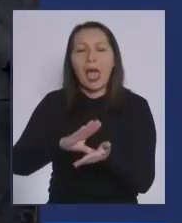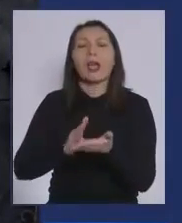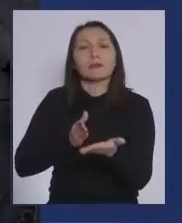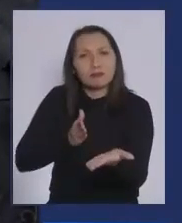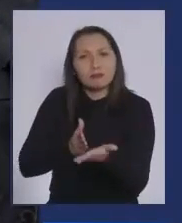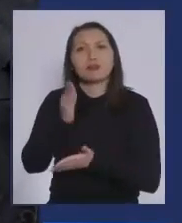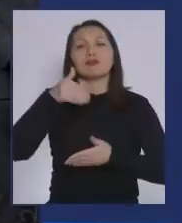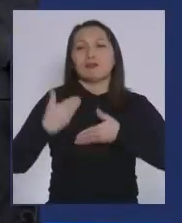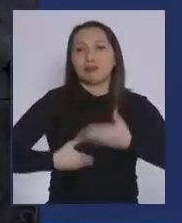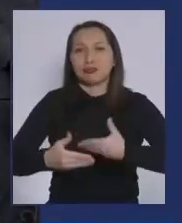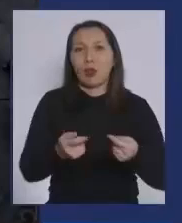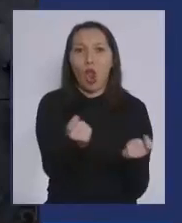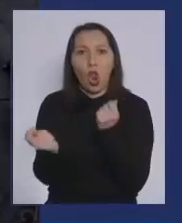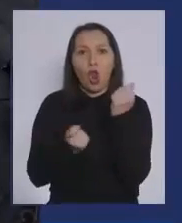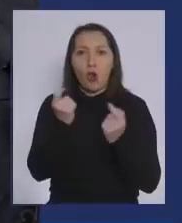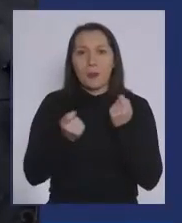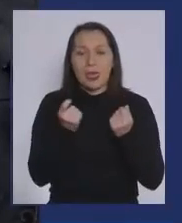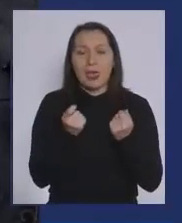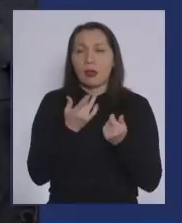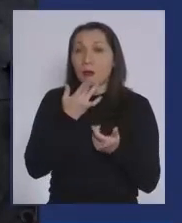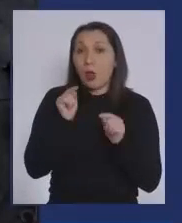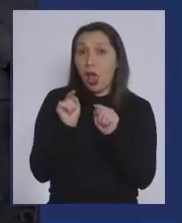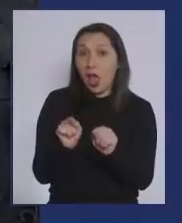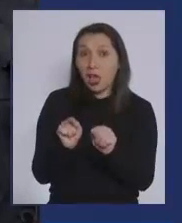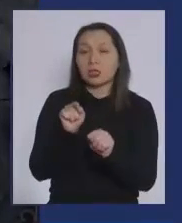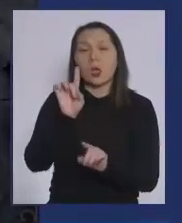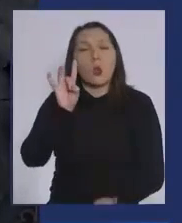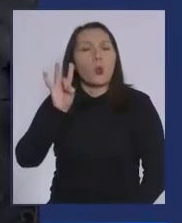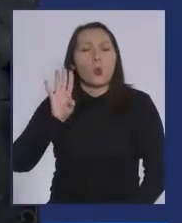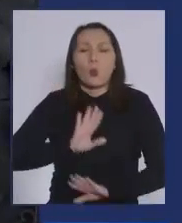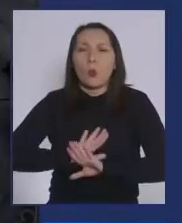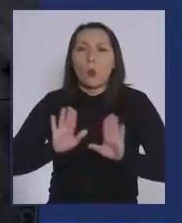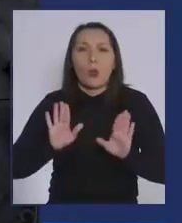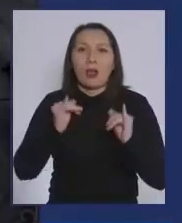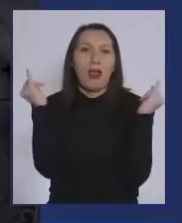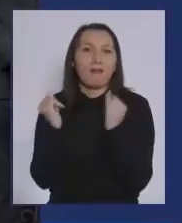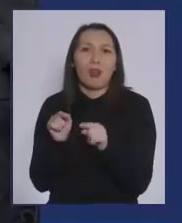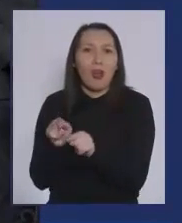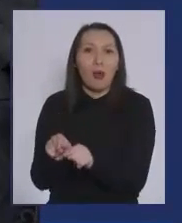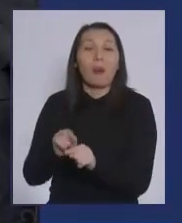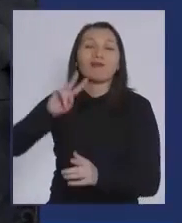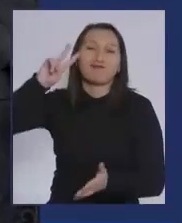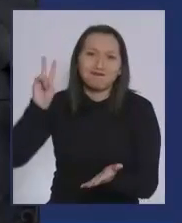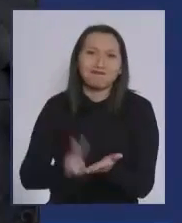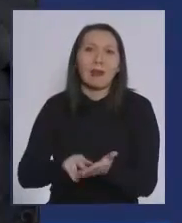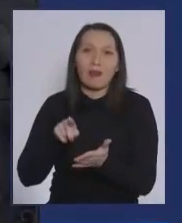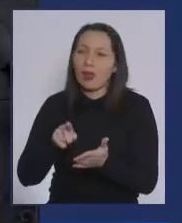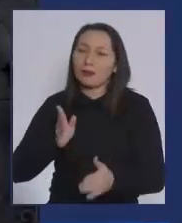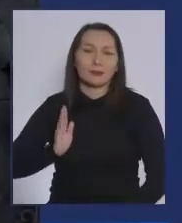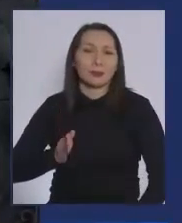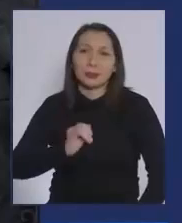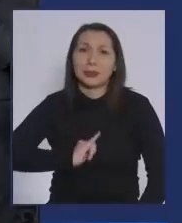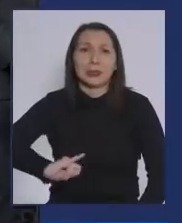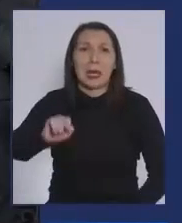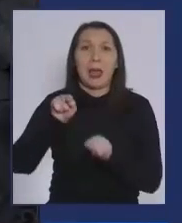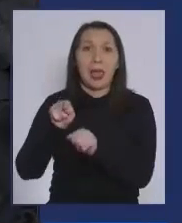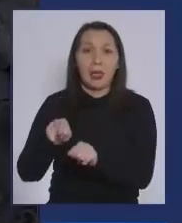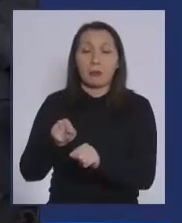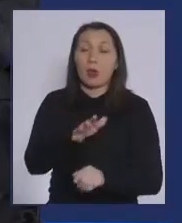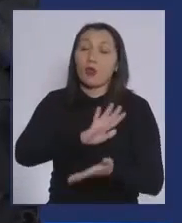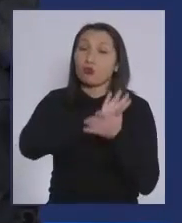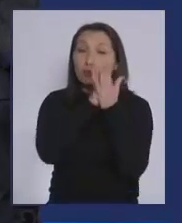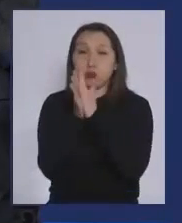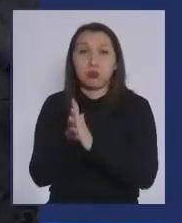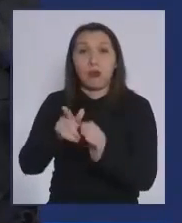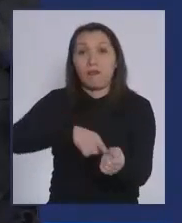poner en marcha nuestra economía porque esa es la única manera verdadera y permanente de que